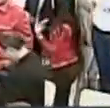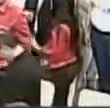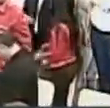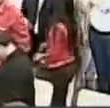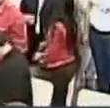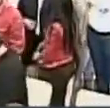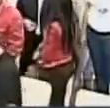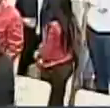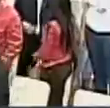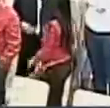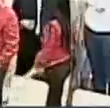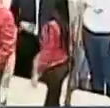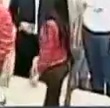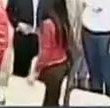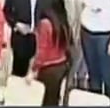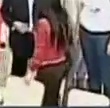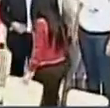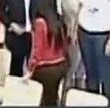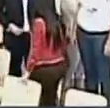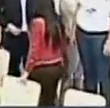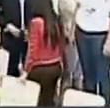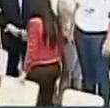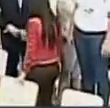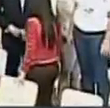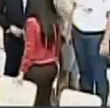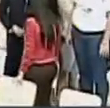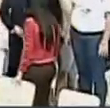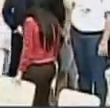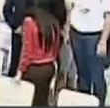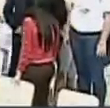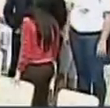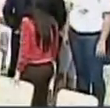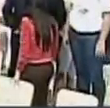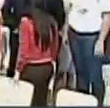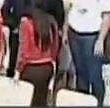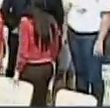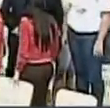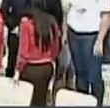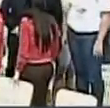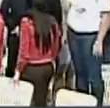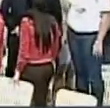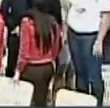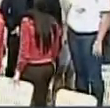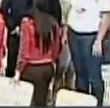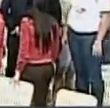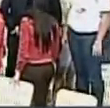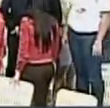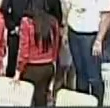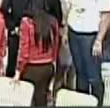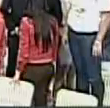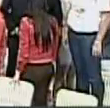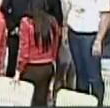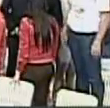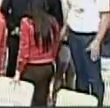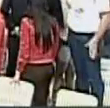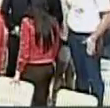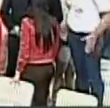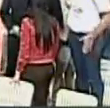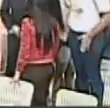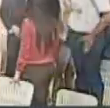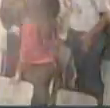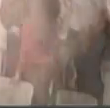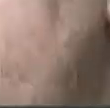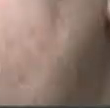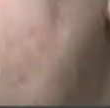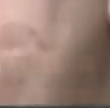de convertir he estado barinas en una potencia agroproductiva recordemos que